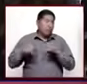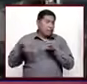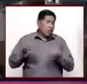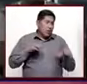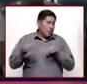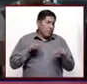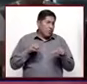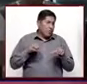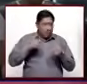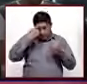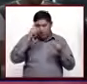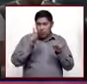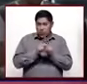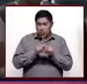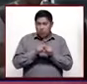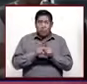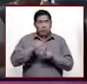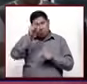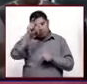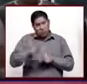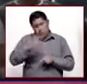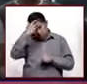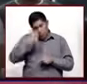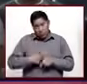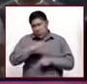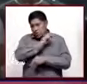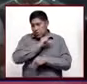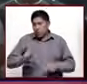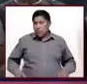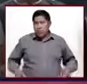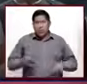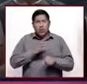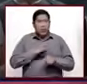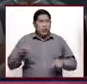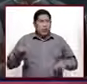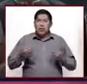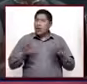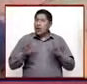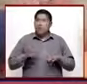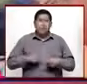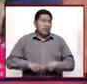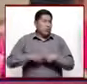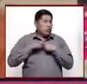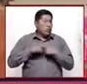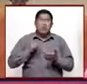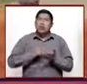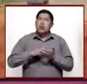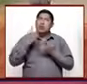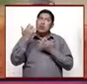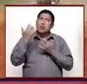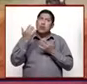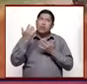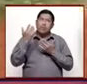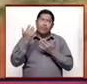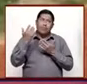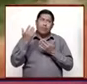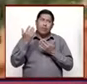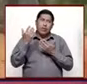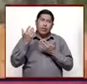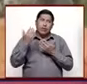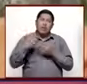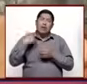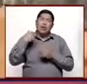llegado a un acuerdo con personal de gobernación. Se ha levantado esta medida, ha entrado en un cuarto intermedio hasta